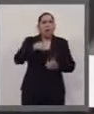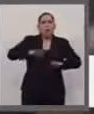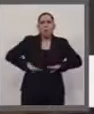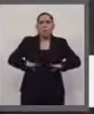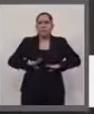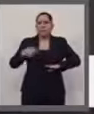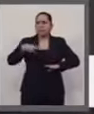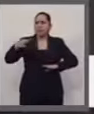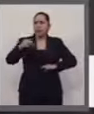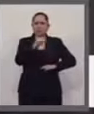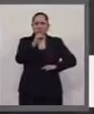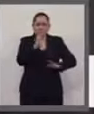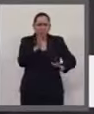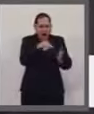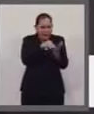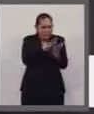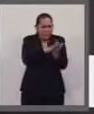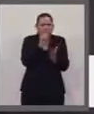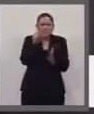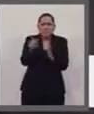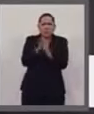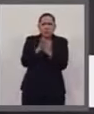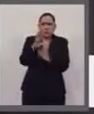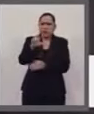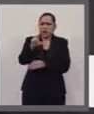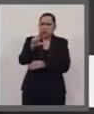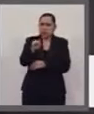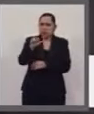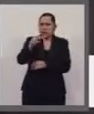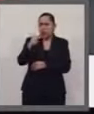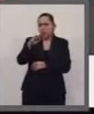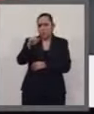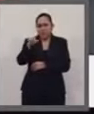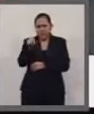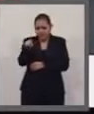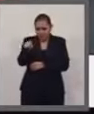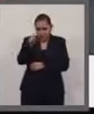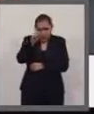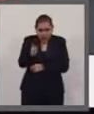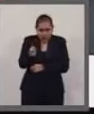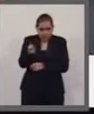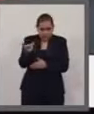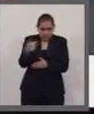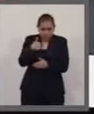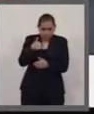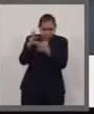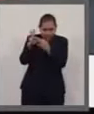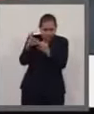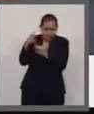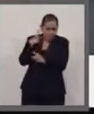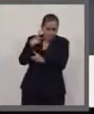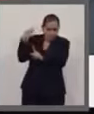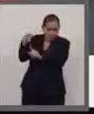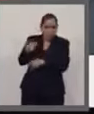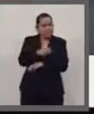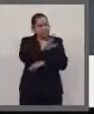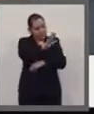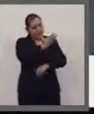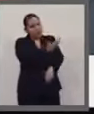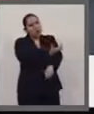ahí está el libro de Carlos Ahumada. Un momento, compañero diputado. A ver, compañera Lucero